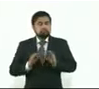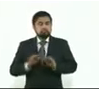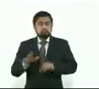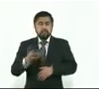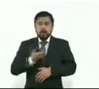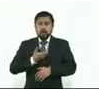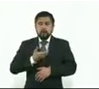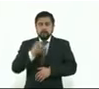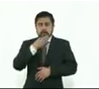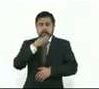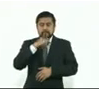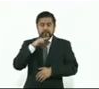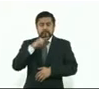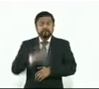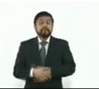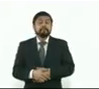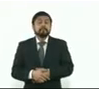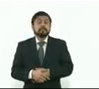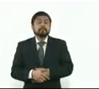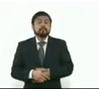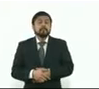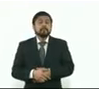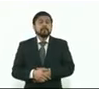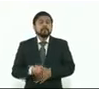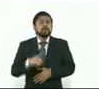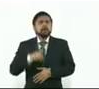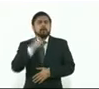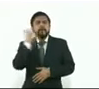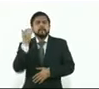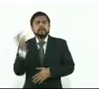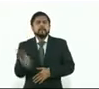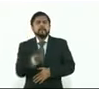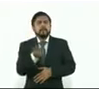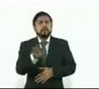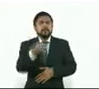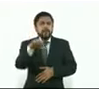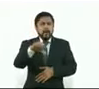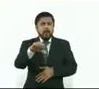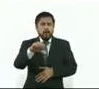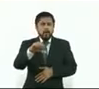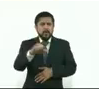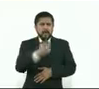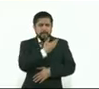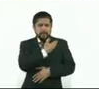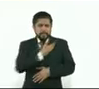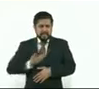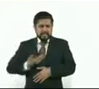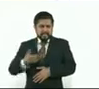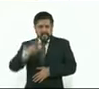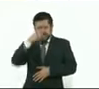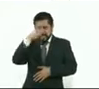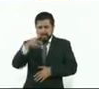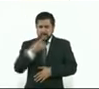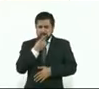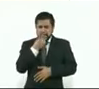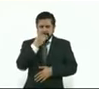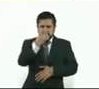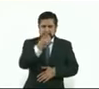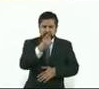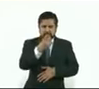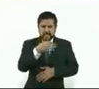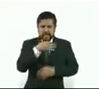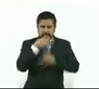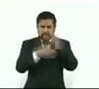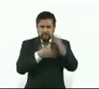Buenos días, doctora. Preguntarle, hoy en la mañanera el presidente decía sobre este tema del INE que no importa que se demore la